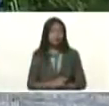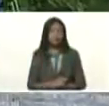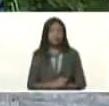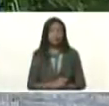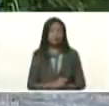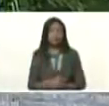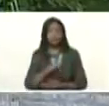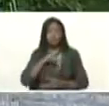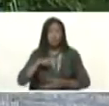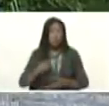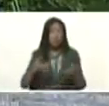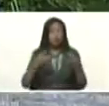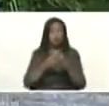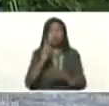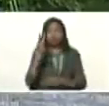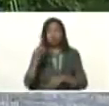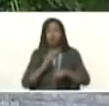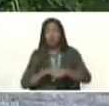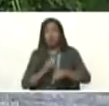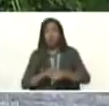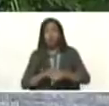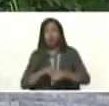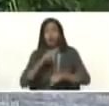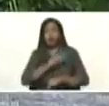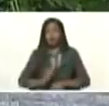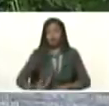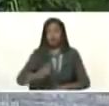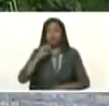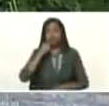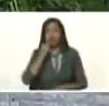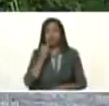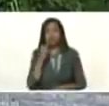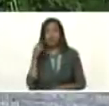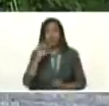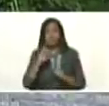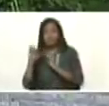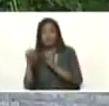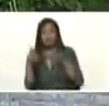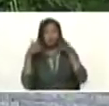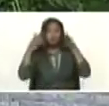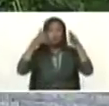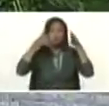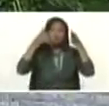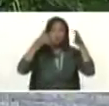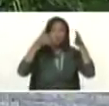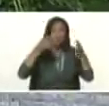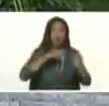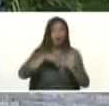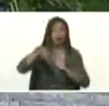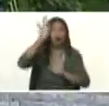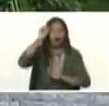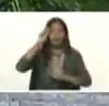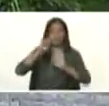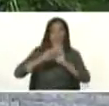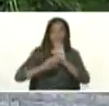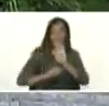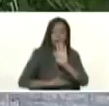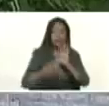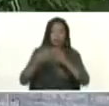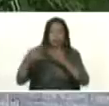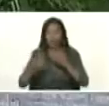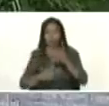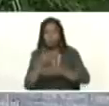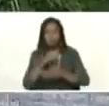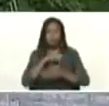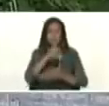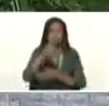efectivamente en esa reunión de 2 horas con el presidente Putin surgieron orientaciones concretas, precisas, detalladas